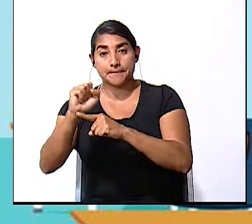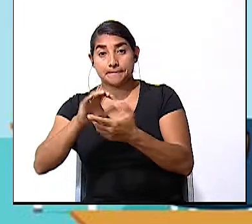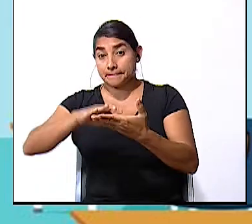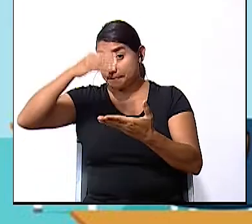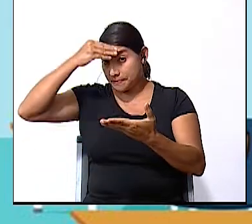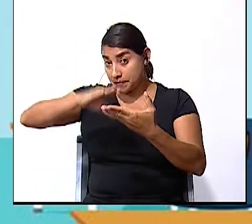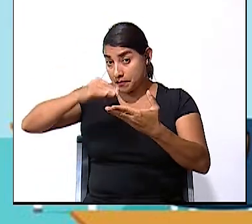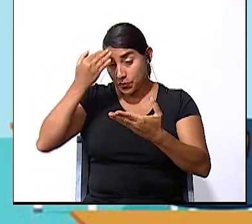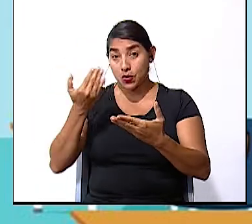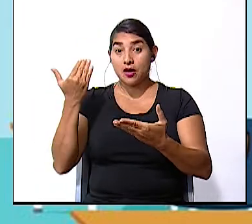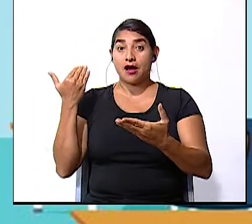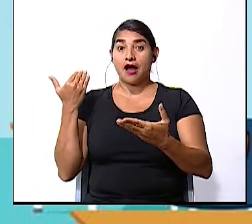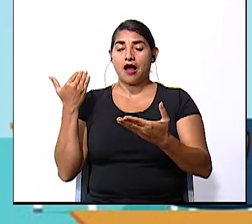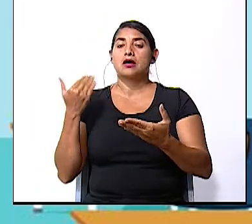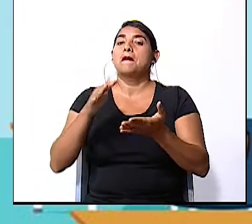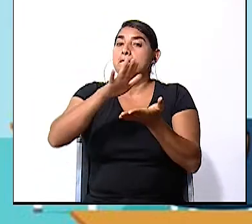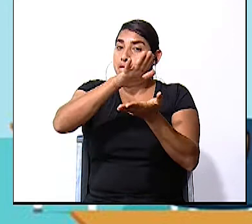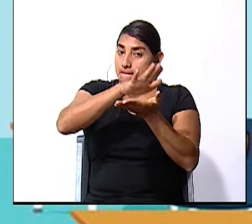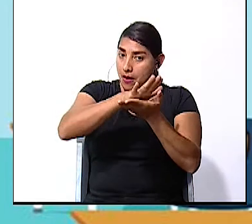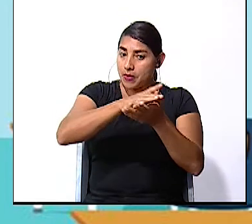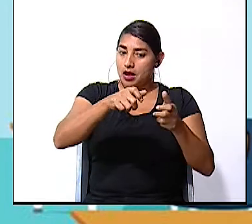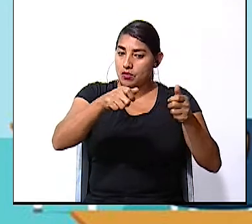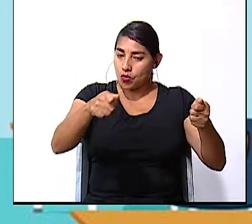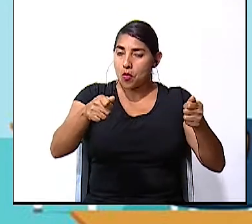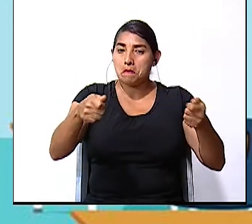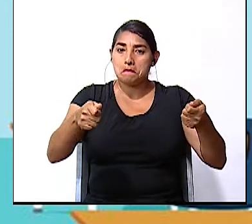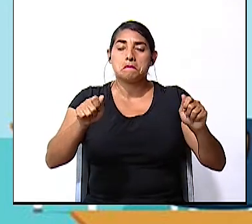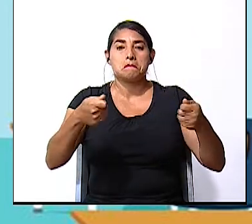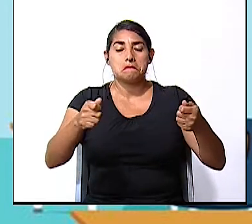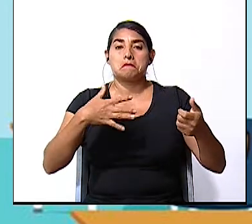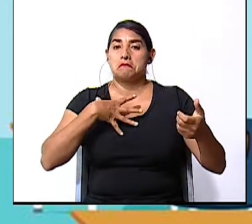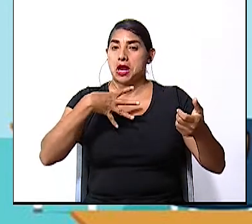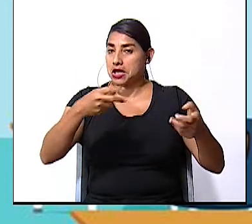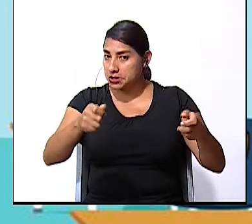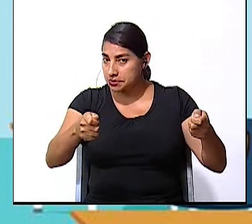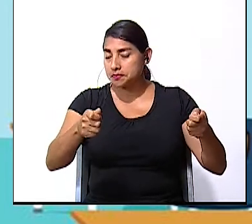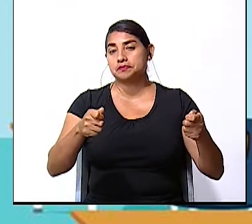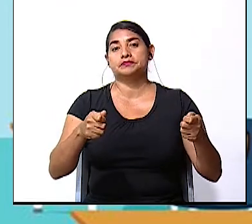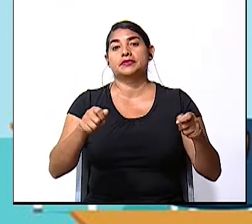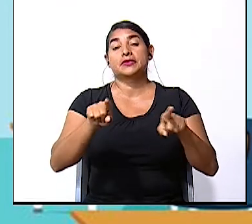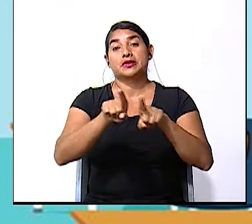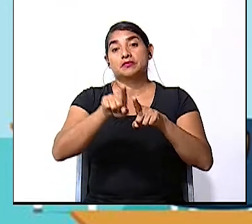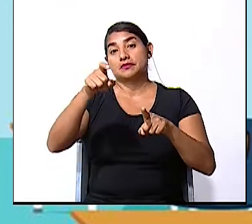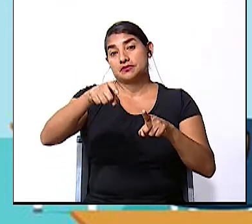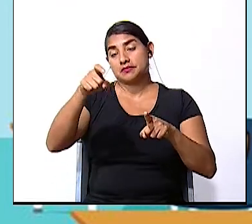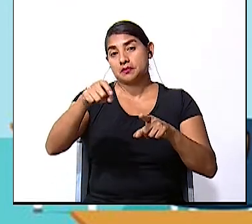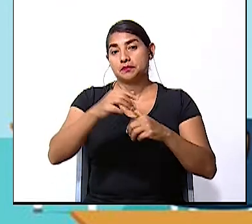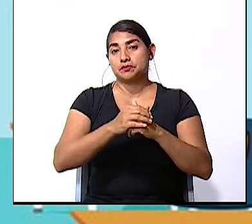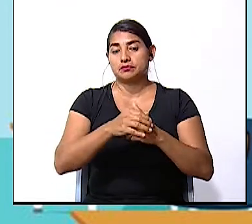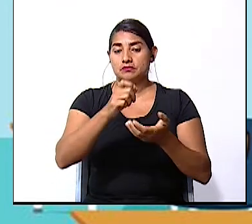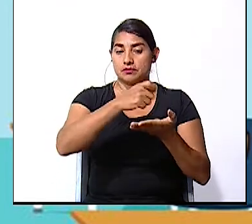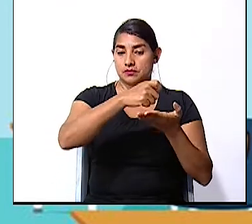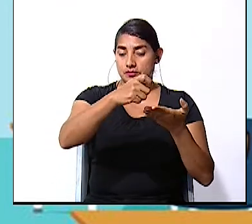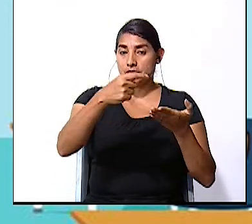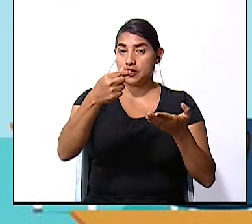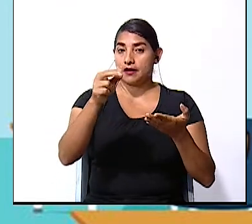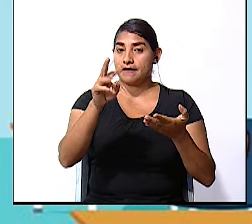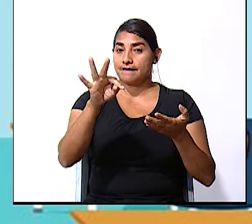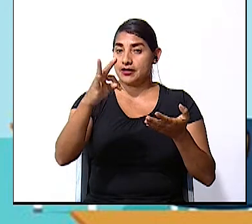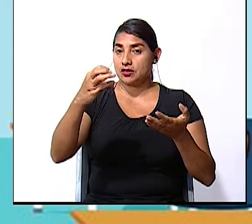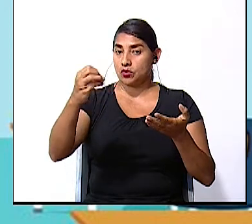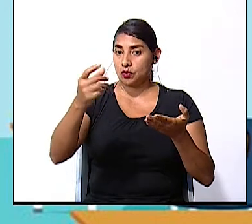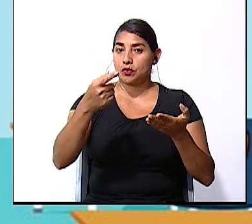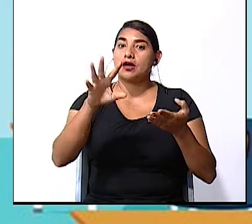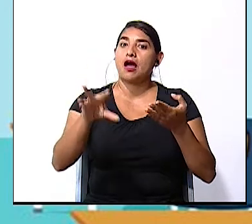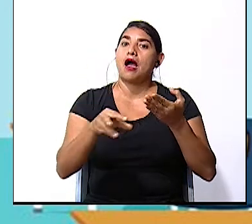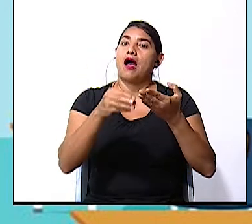hemos aprendido? Papel, unas hojitas de papel, vamos a necesitar el lápiz de grafito